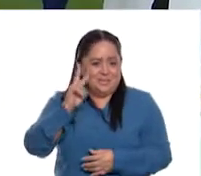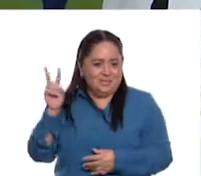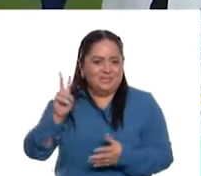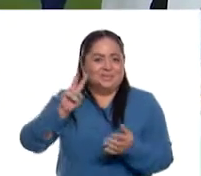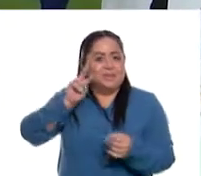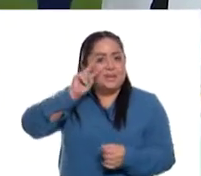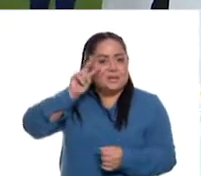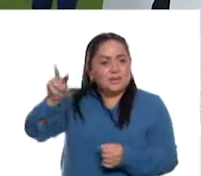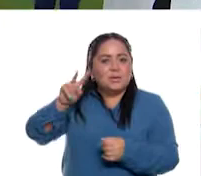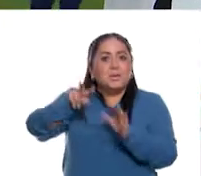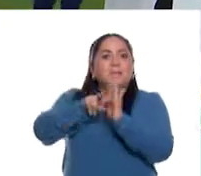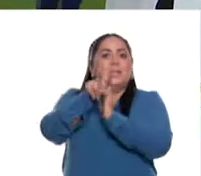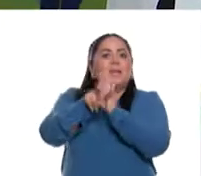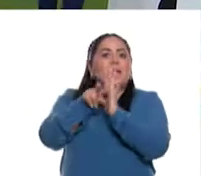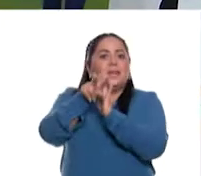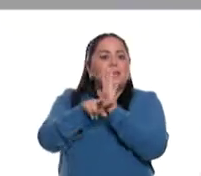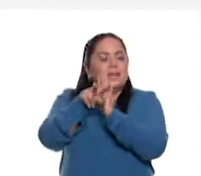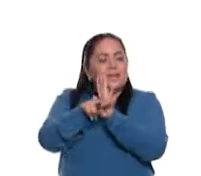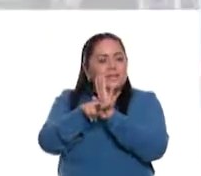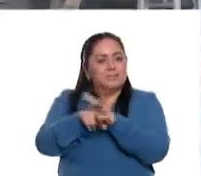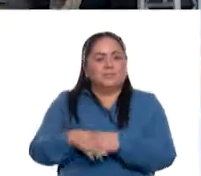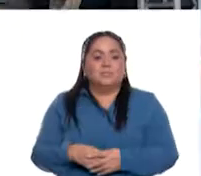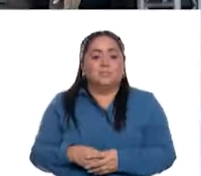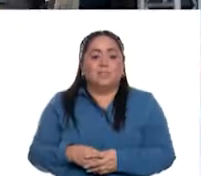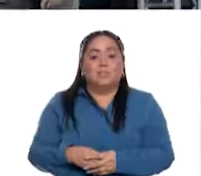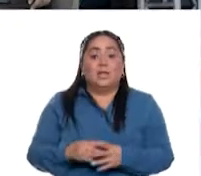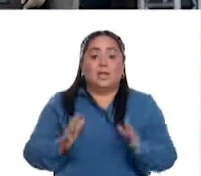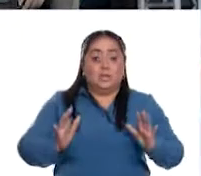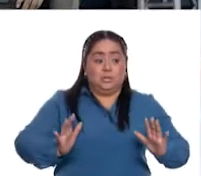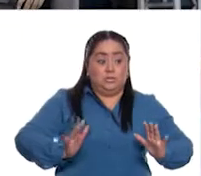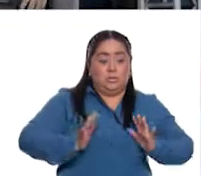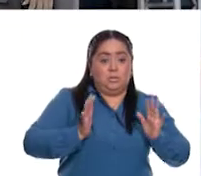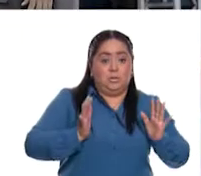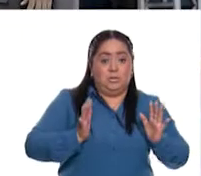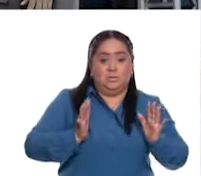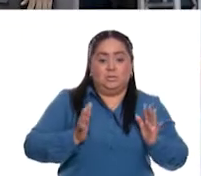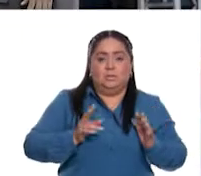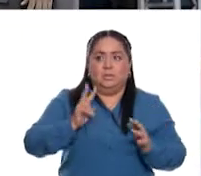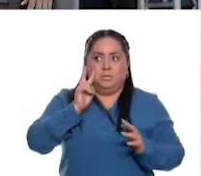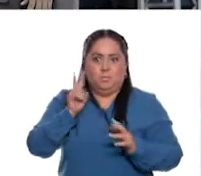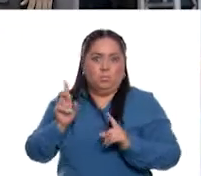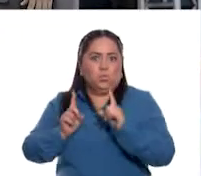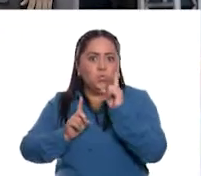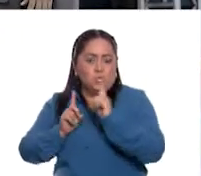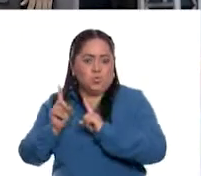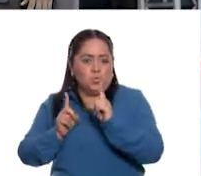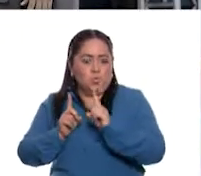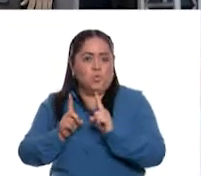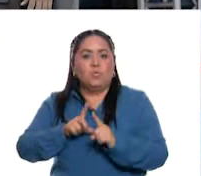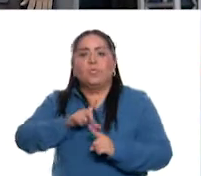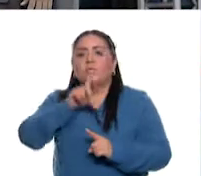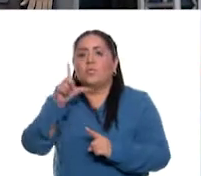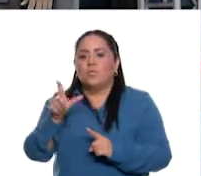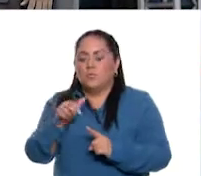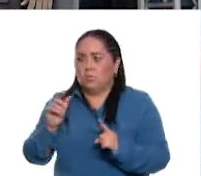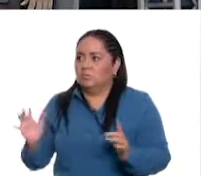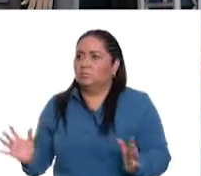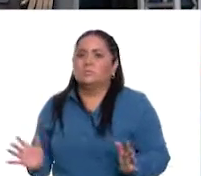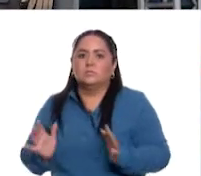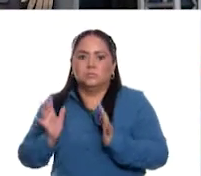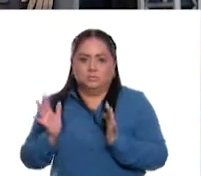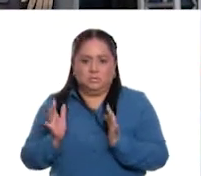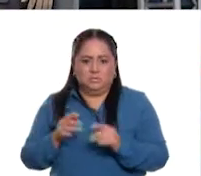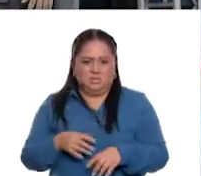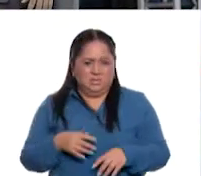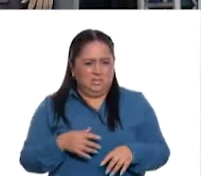Vamos a ver el video. De la sorpresa vino la duda y de ahí pasó al asombro. ¿De